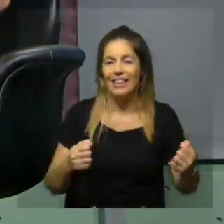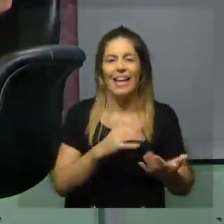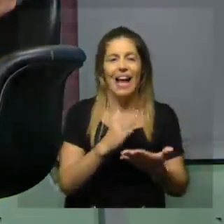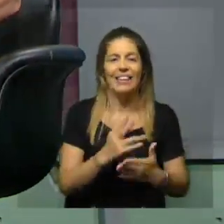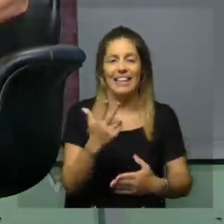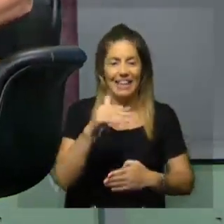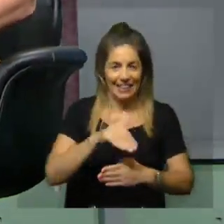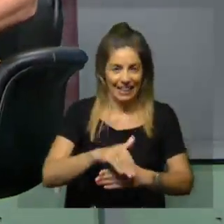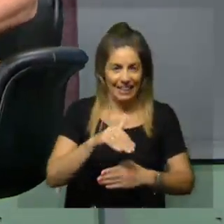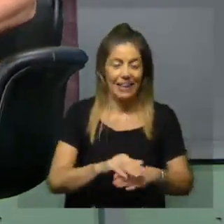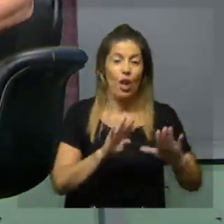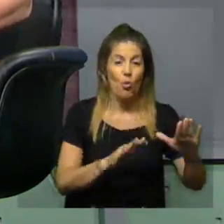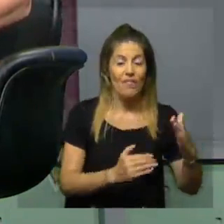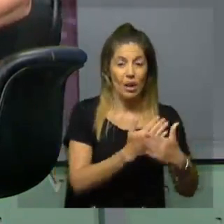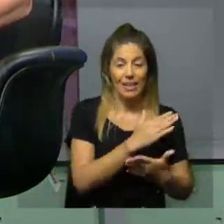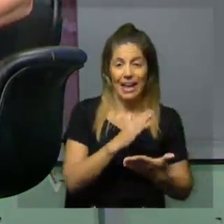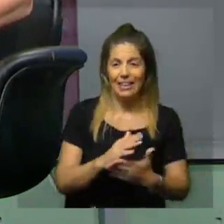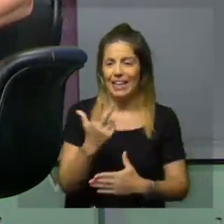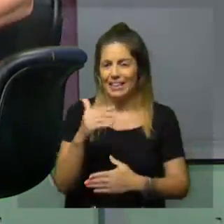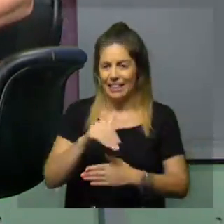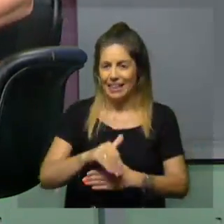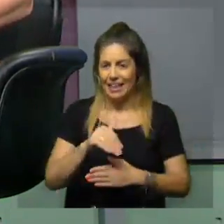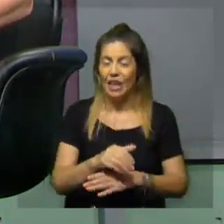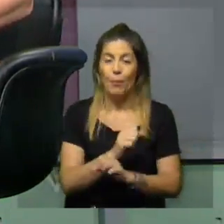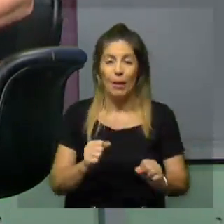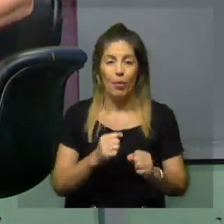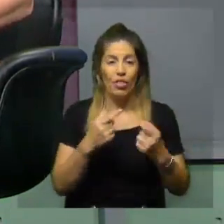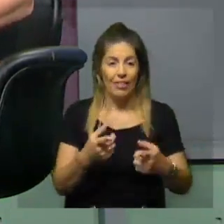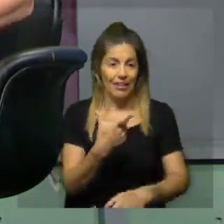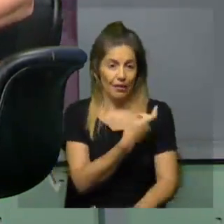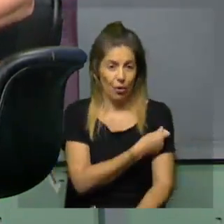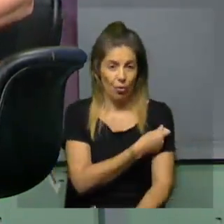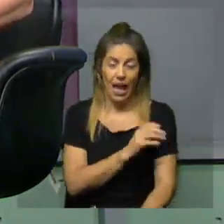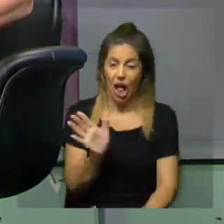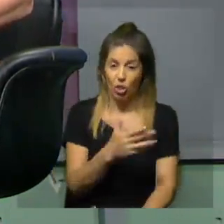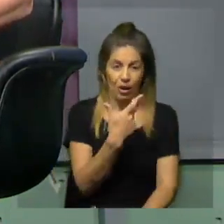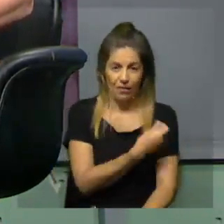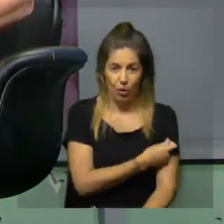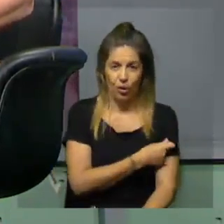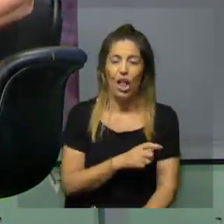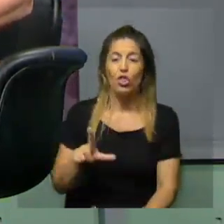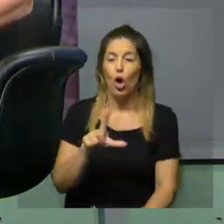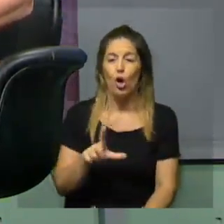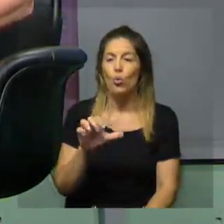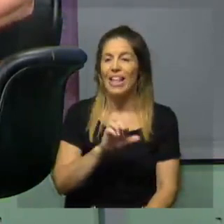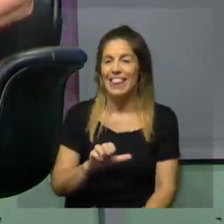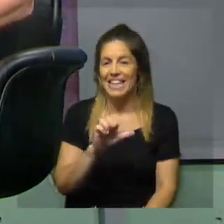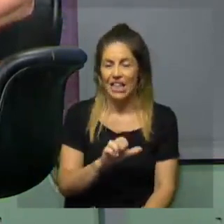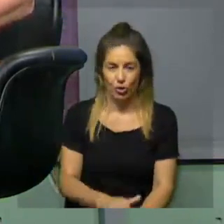15. Está desde las 9 de la mañana hasta las 15 horas para poder acceder a la vacunación, a todo tipo de vacunas. Todos, ¿no?, los lunes de enero.